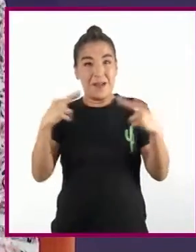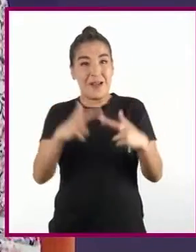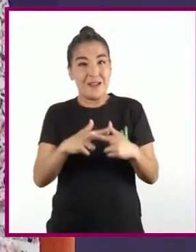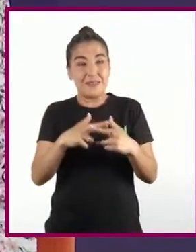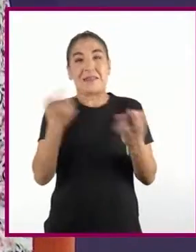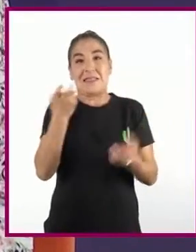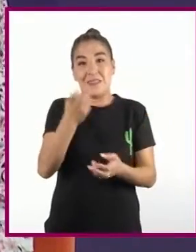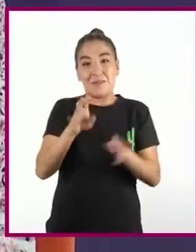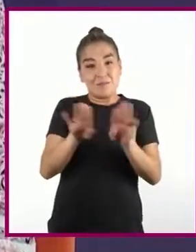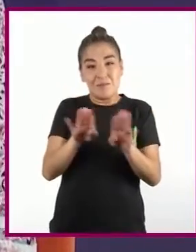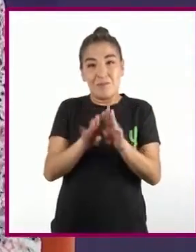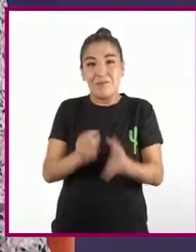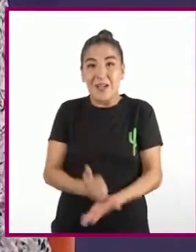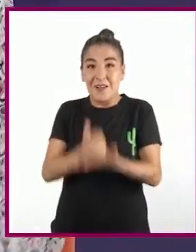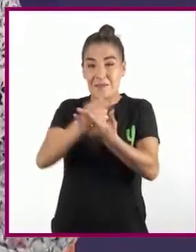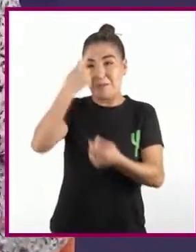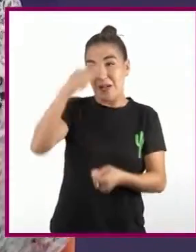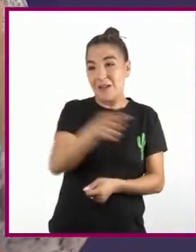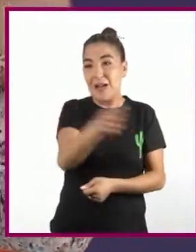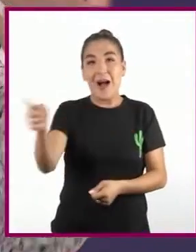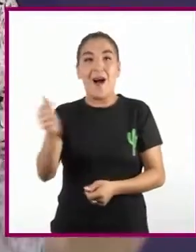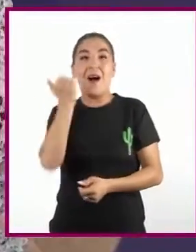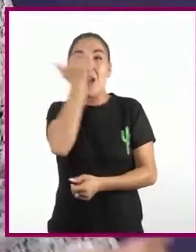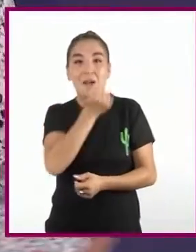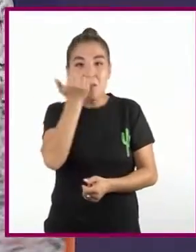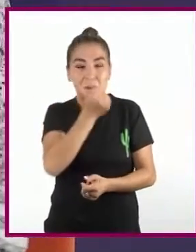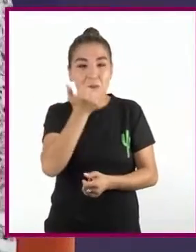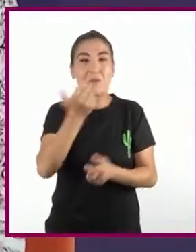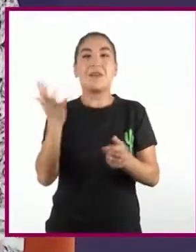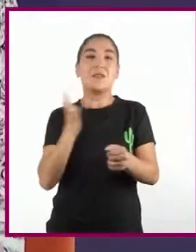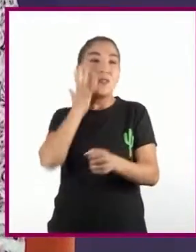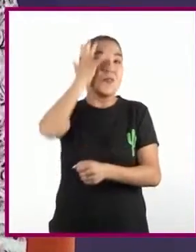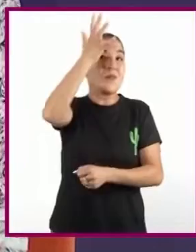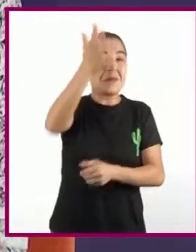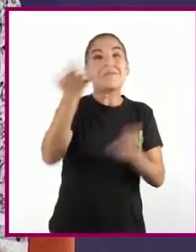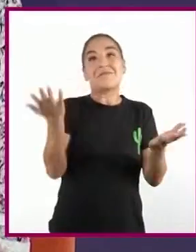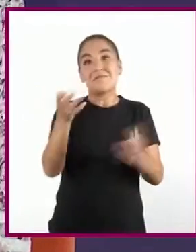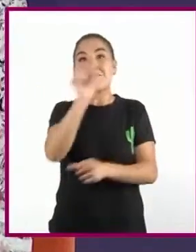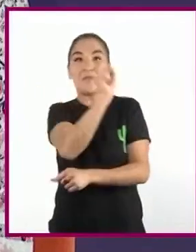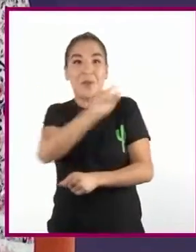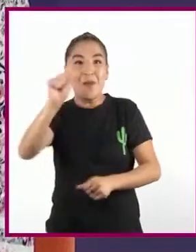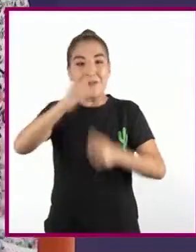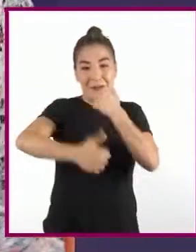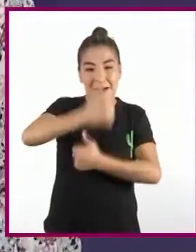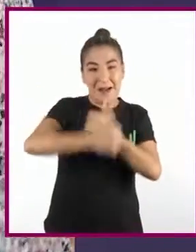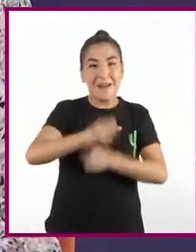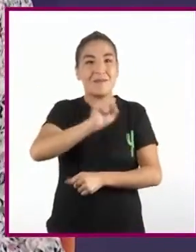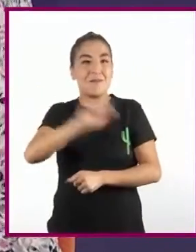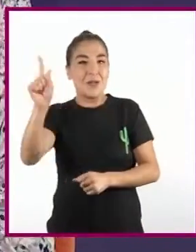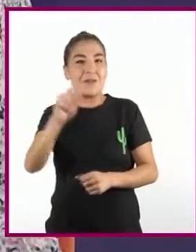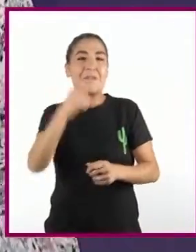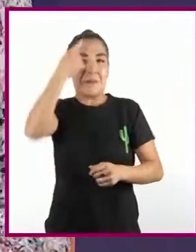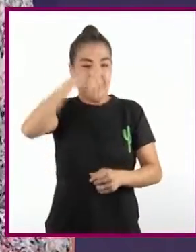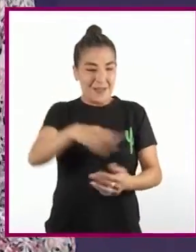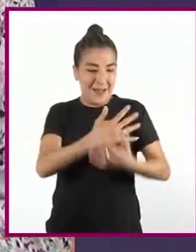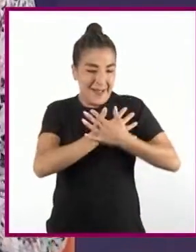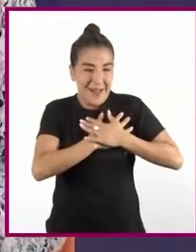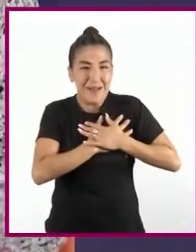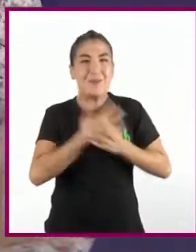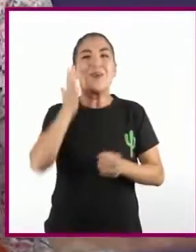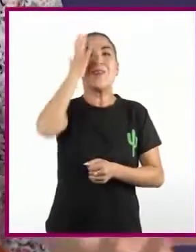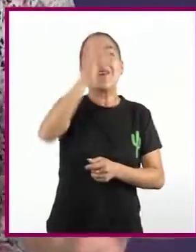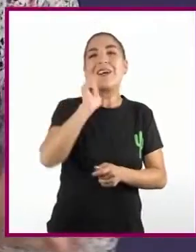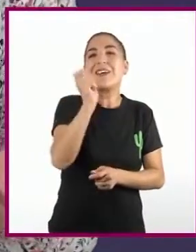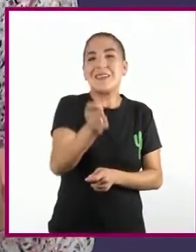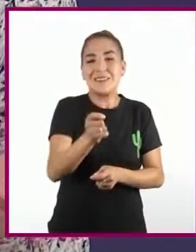los alumnos del día de hoy y luego los profesionistas del día del mañana, ¿verdad? Pues tengan el amor a lo que van a hacer.